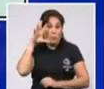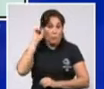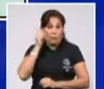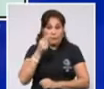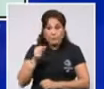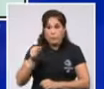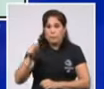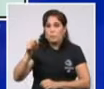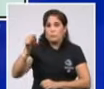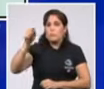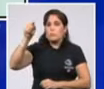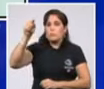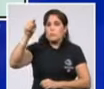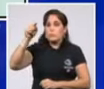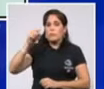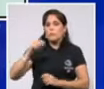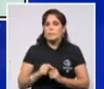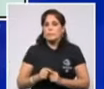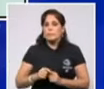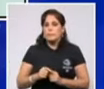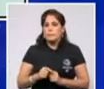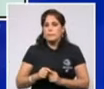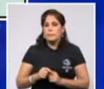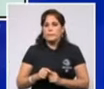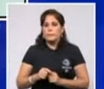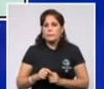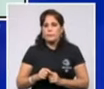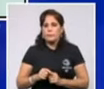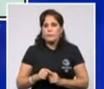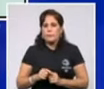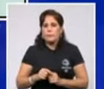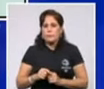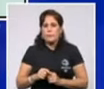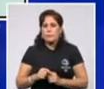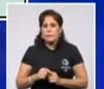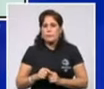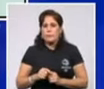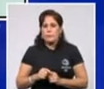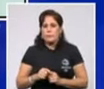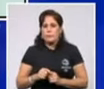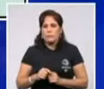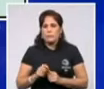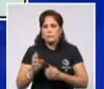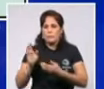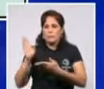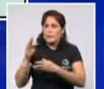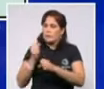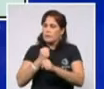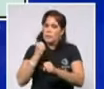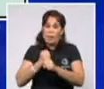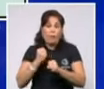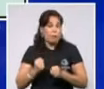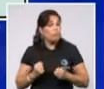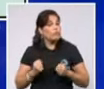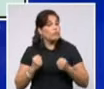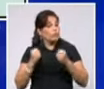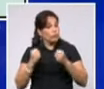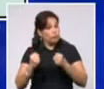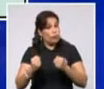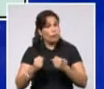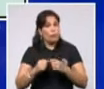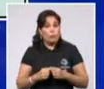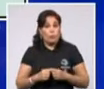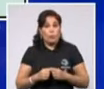casos en las últimas semanas, los últimos días, se trabaja intensamente, hay equipos